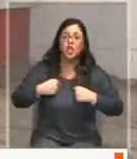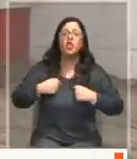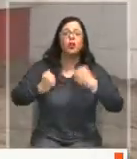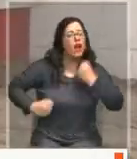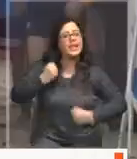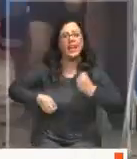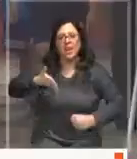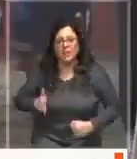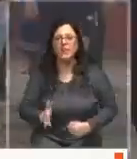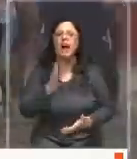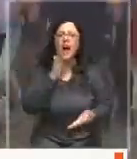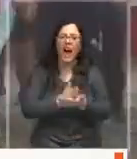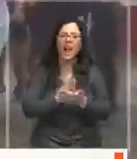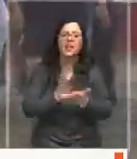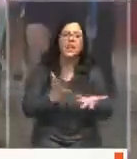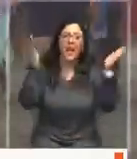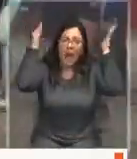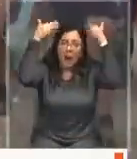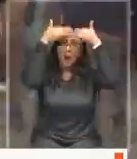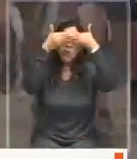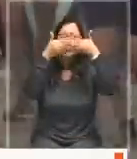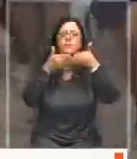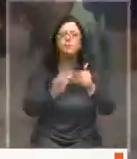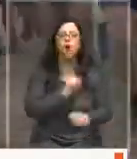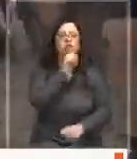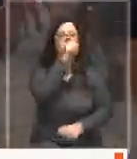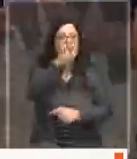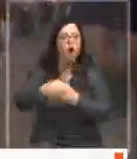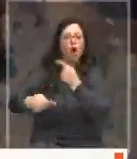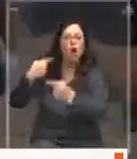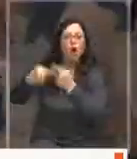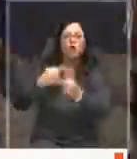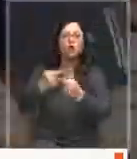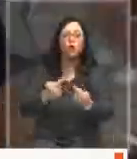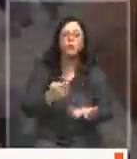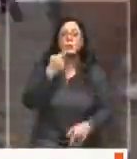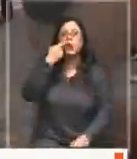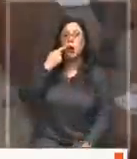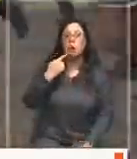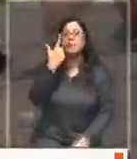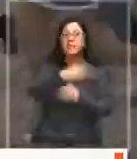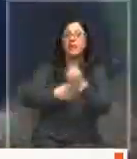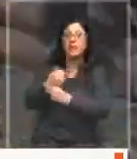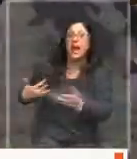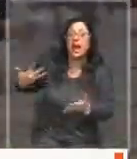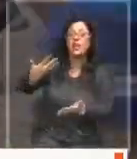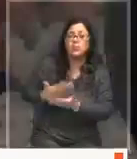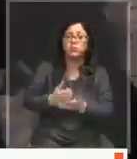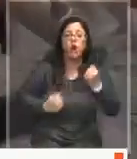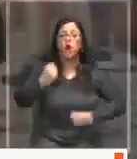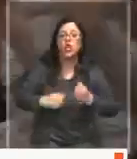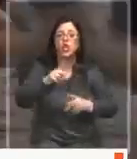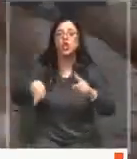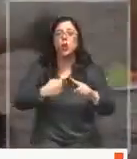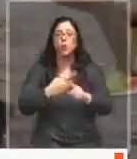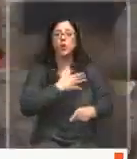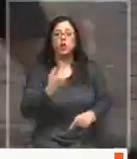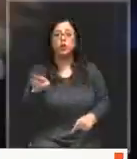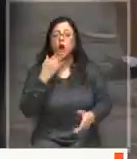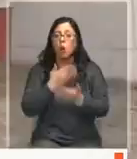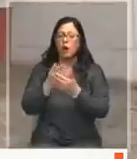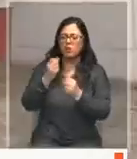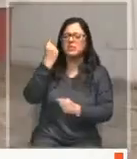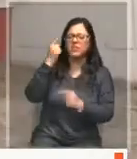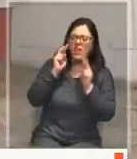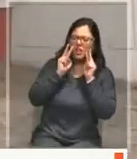ese es mi lema. Juan Lorenz lleva 7 años corriendo por su hijo. Cuando se enteró que tenía esta condición, se negó a aceptarlo. Hasta